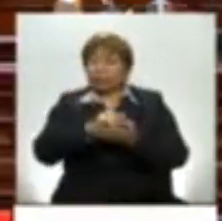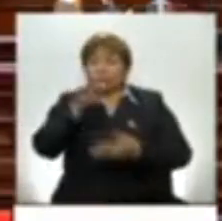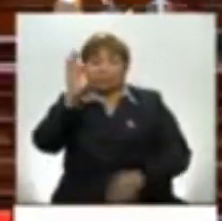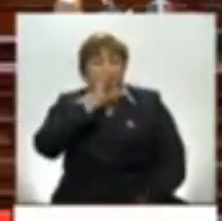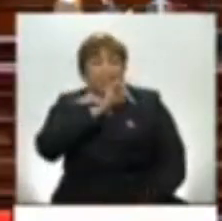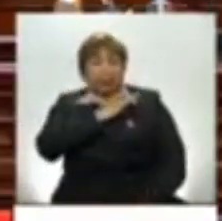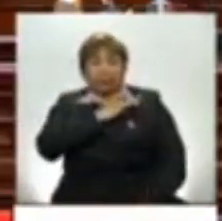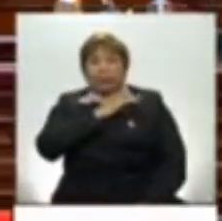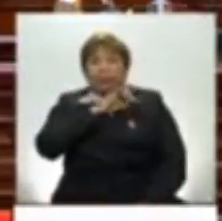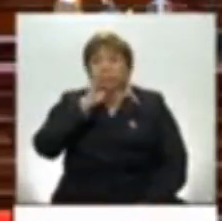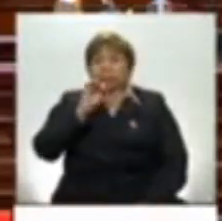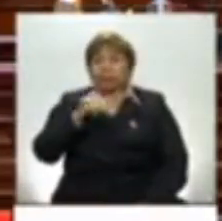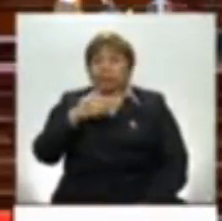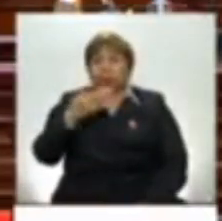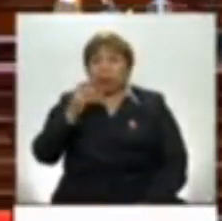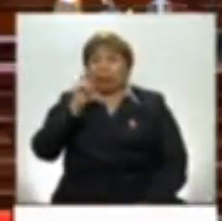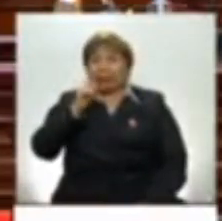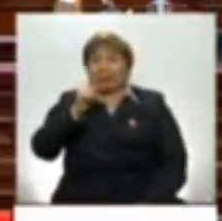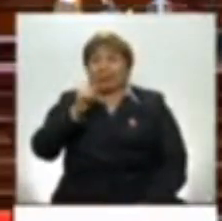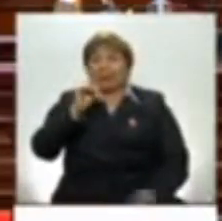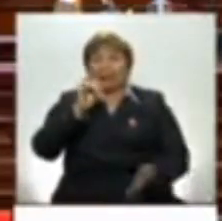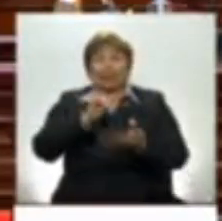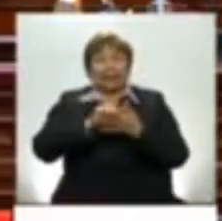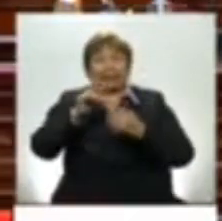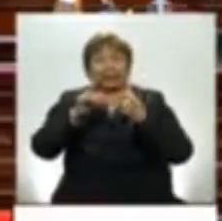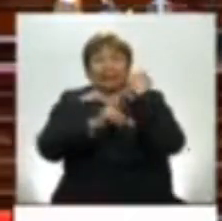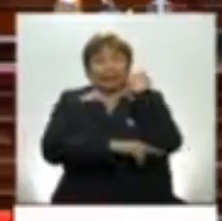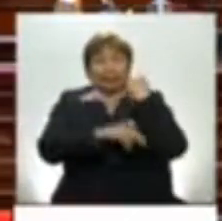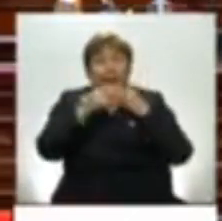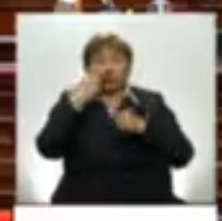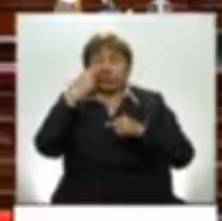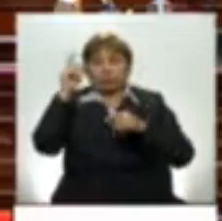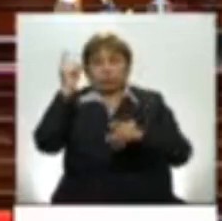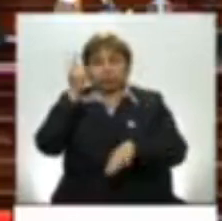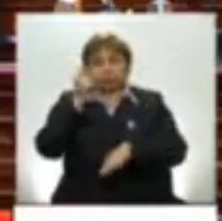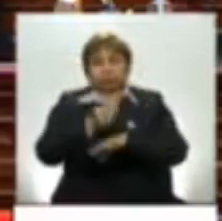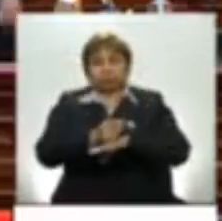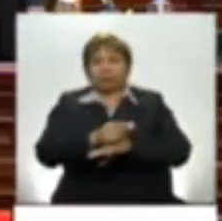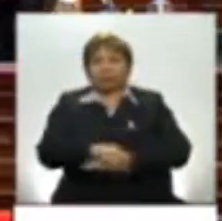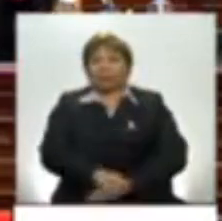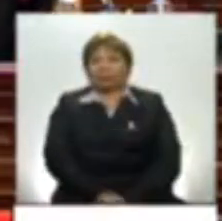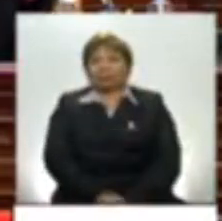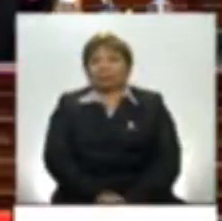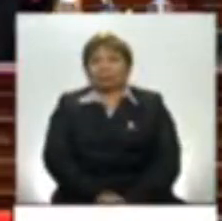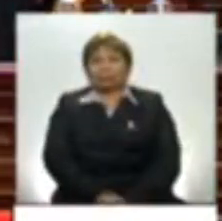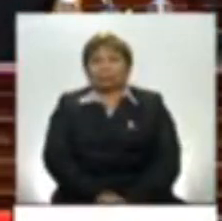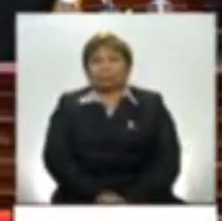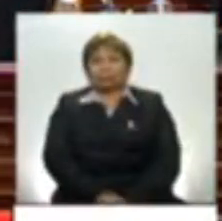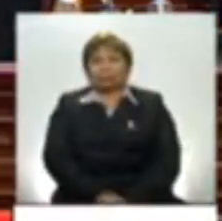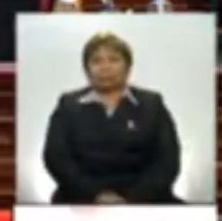premien, sino que él y la nación se lo demanden. Muchas gracias.